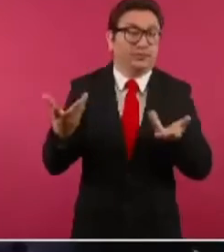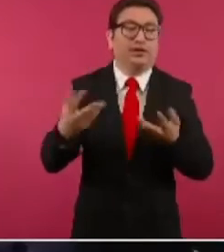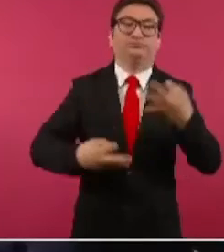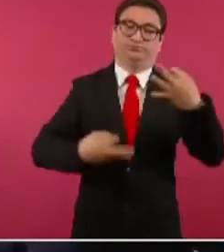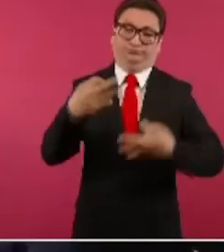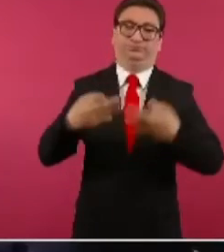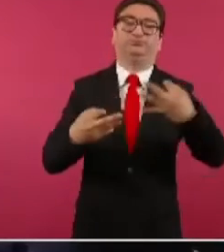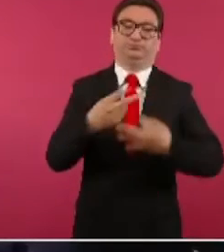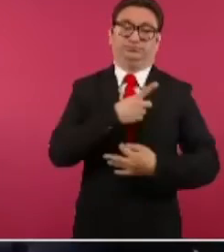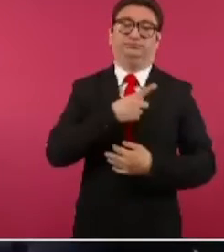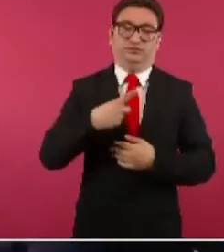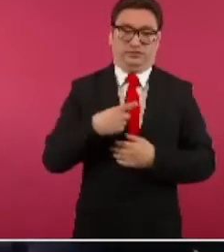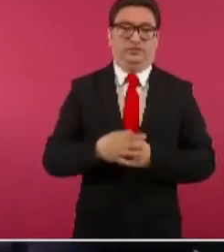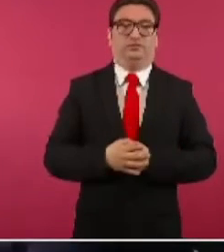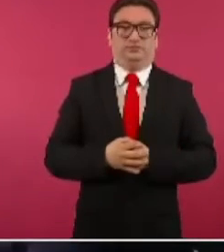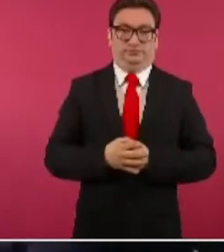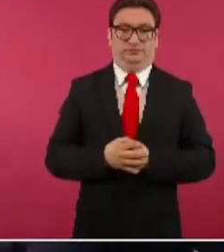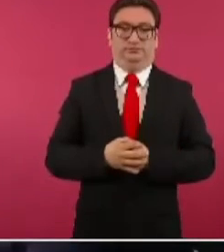Aunque